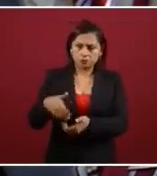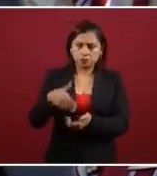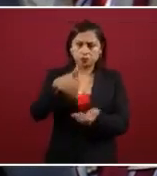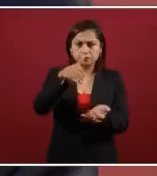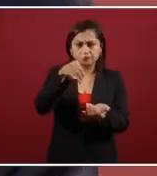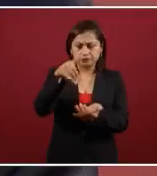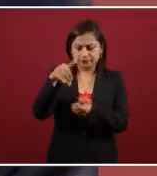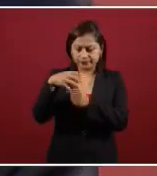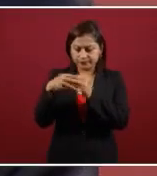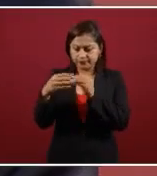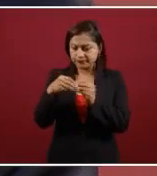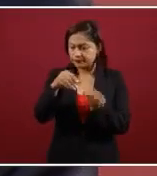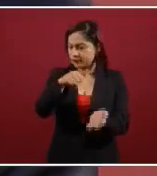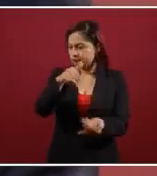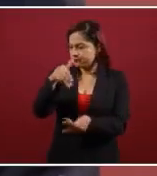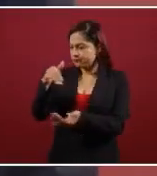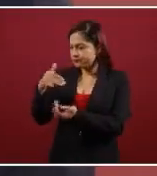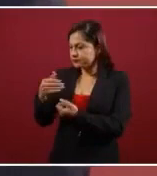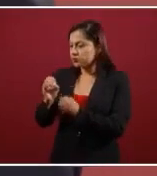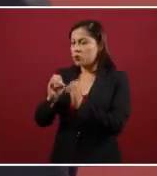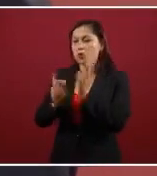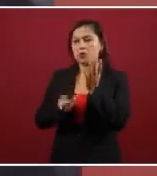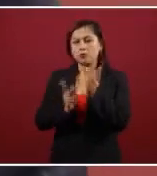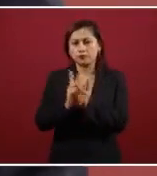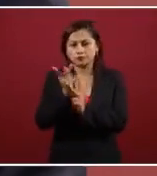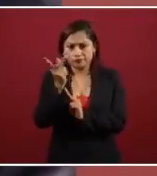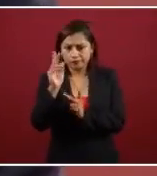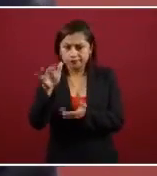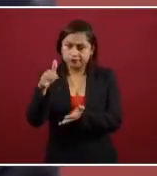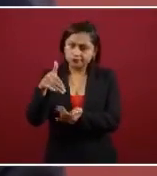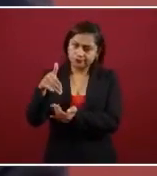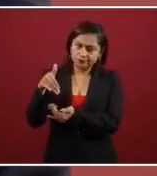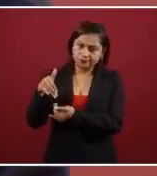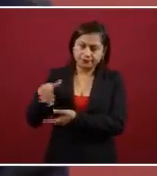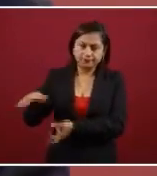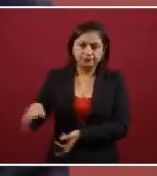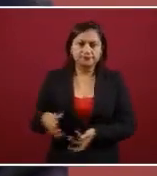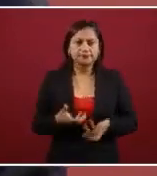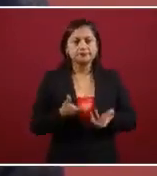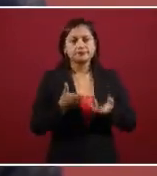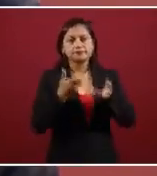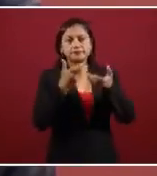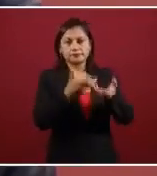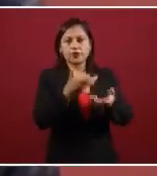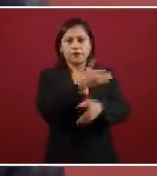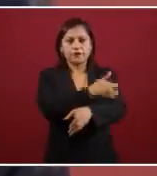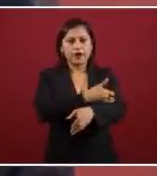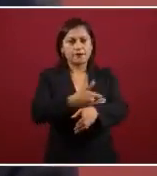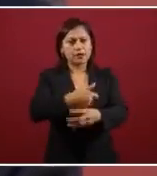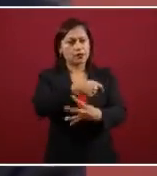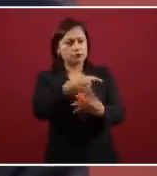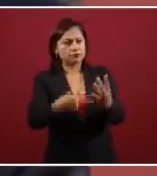frutas, de hortalizas, y participa toda la familia.